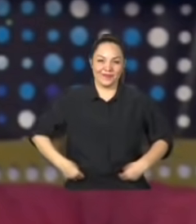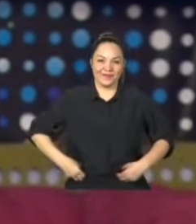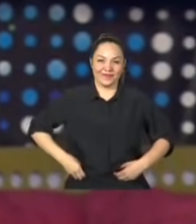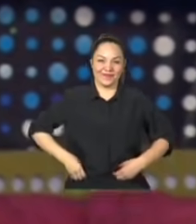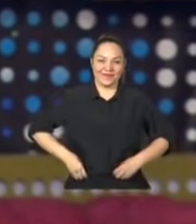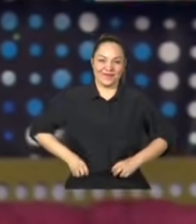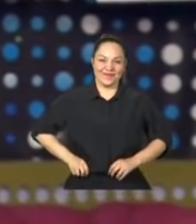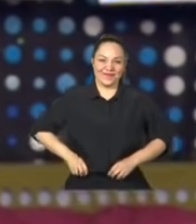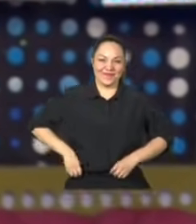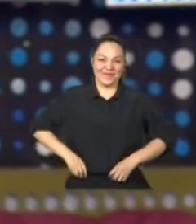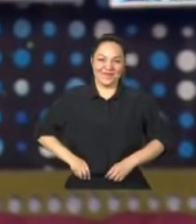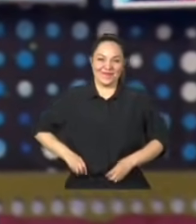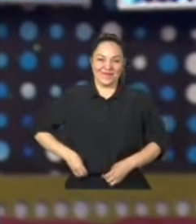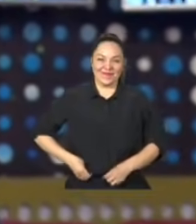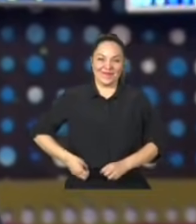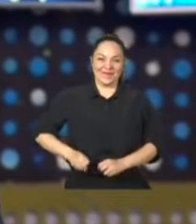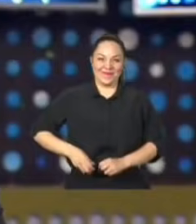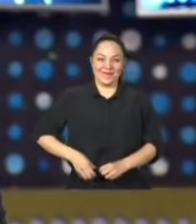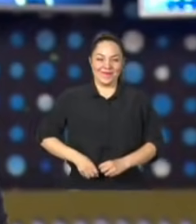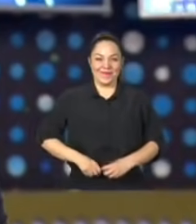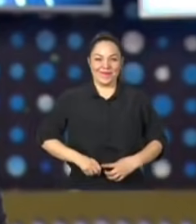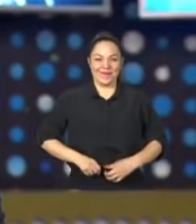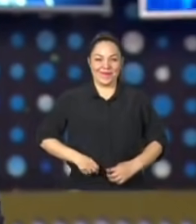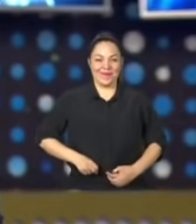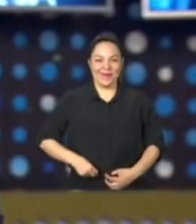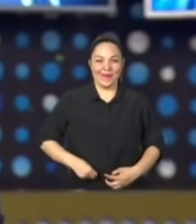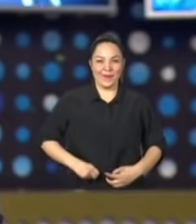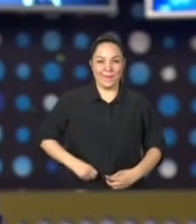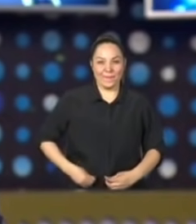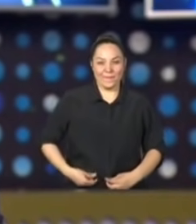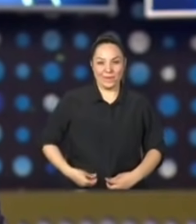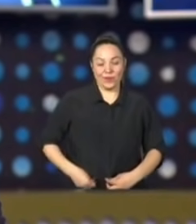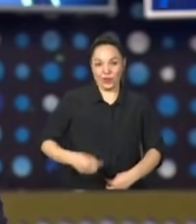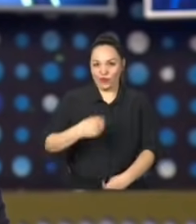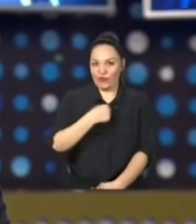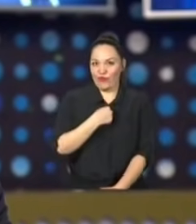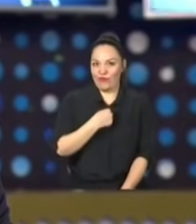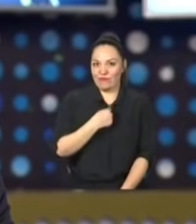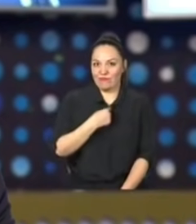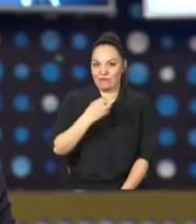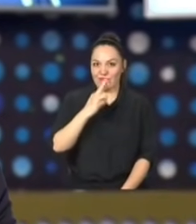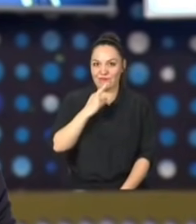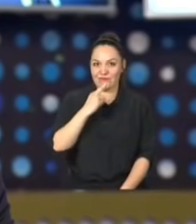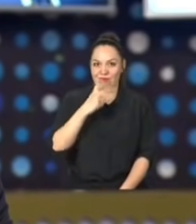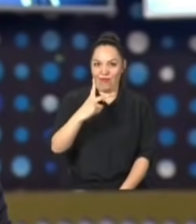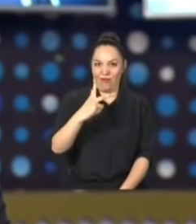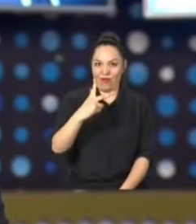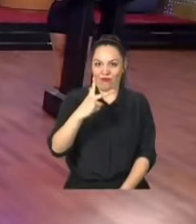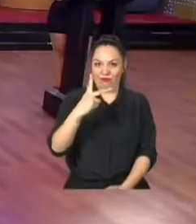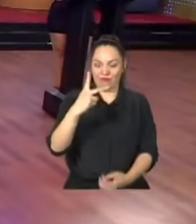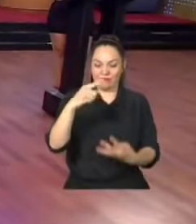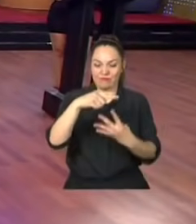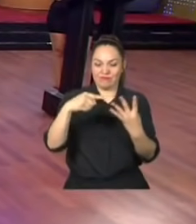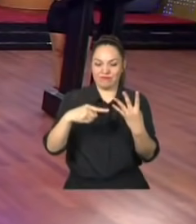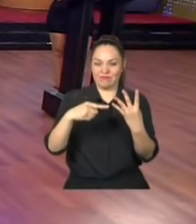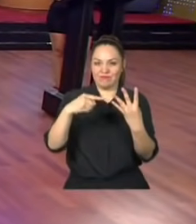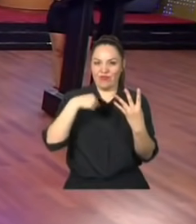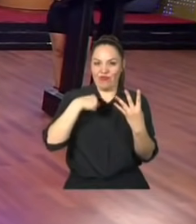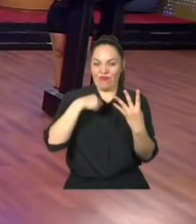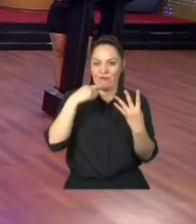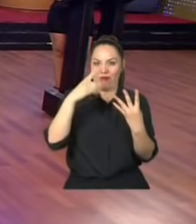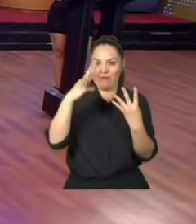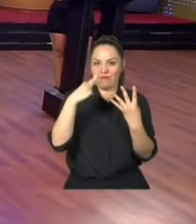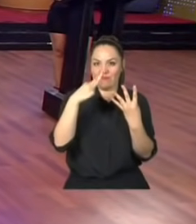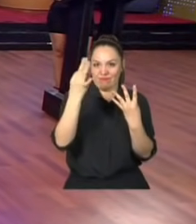es... Que yo soy la mejor opción de estos cuatro candidatos.